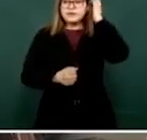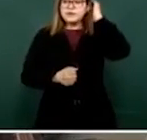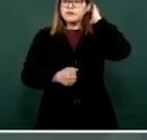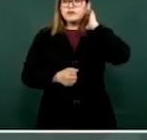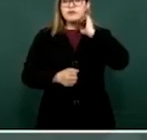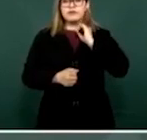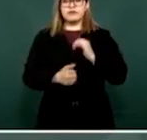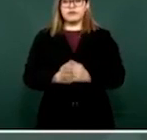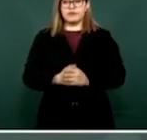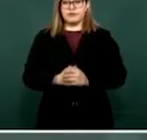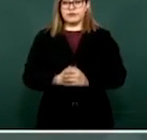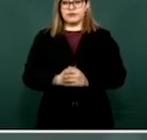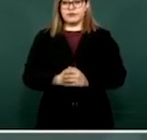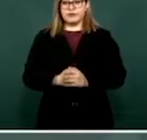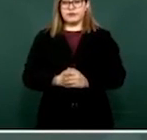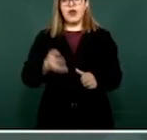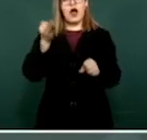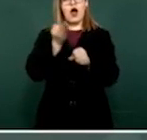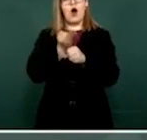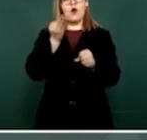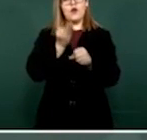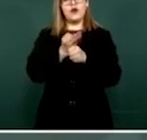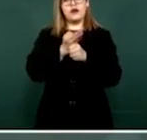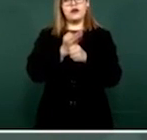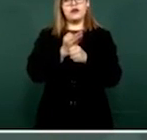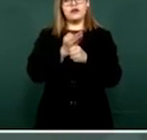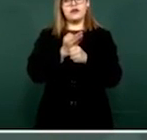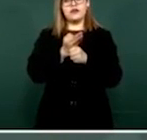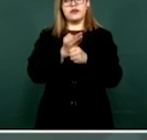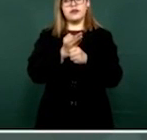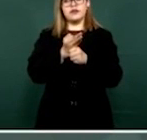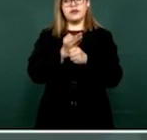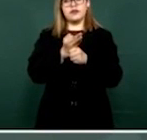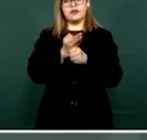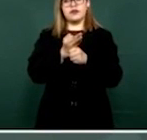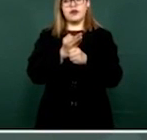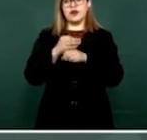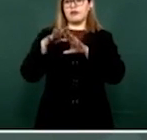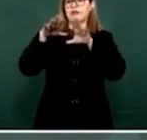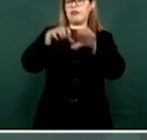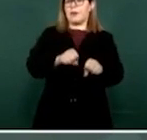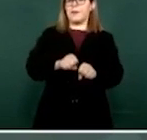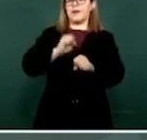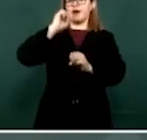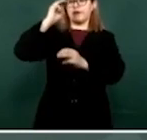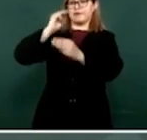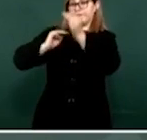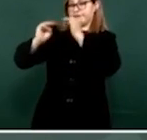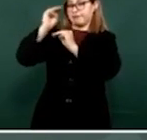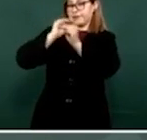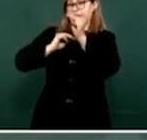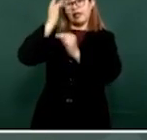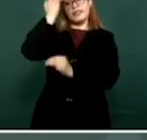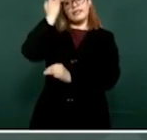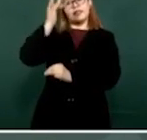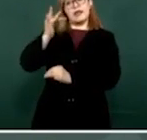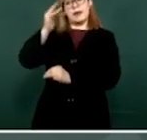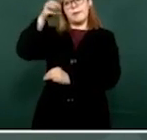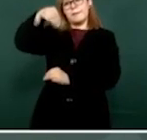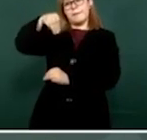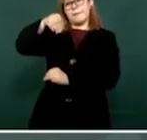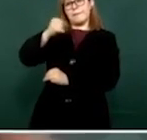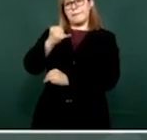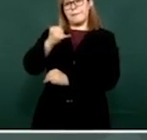Estamos por rescatar la Sierra de San Miguelito, aquí en San Luis,